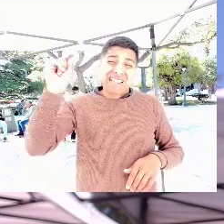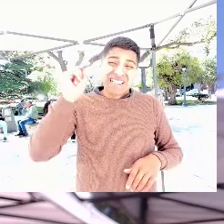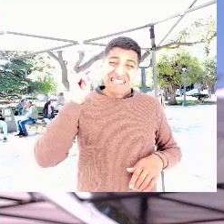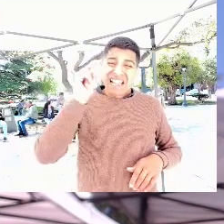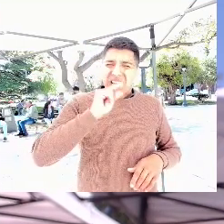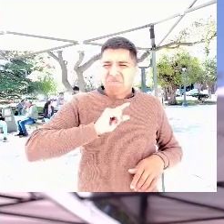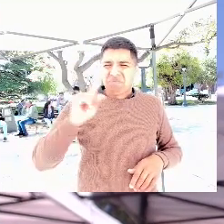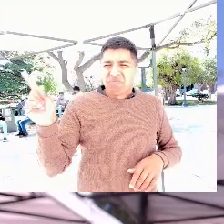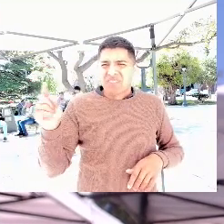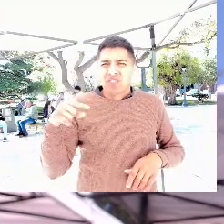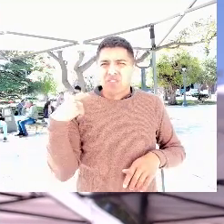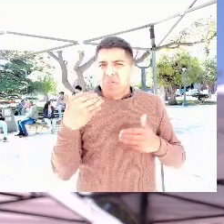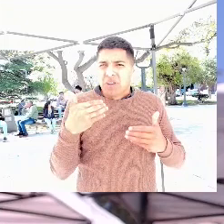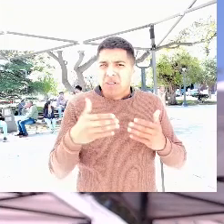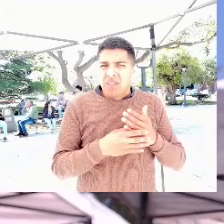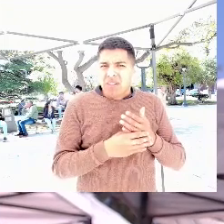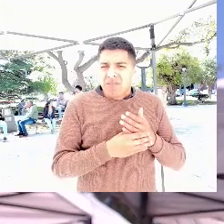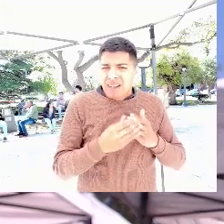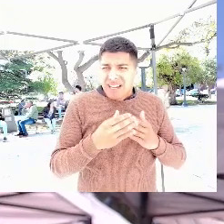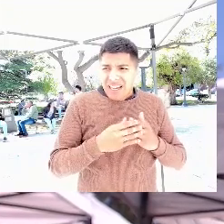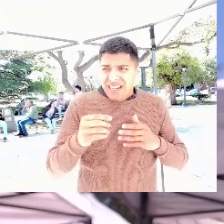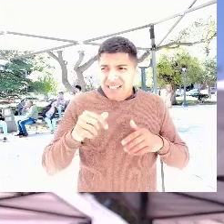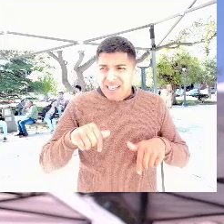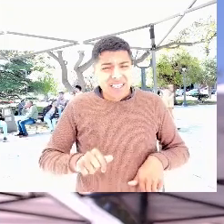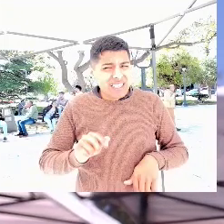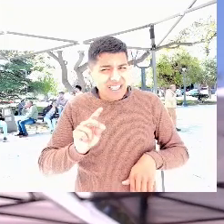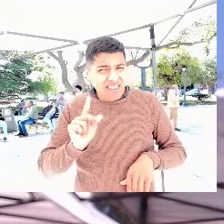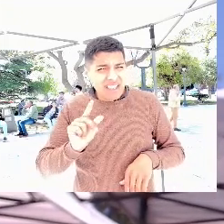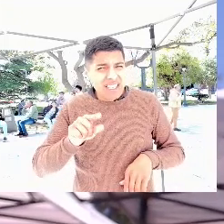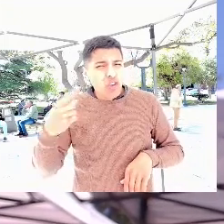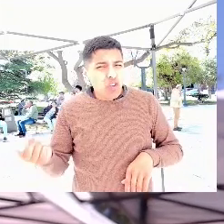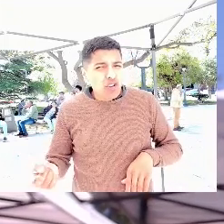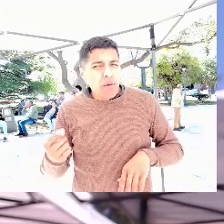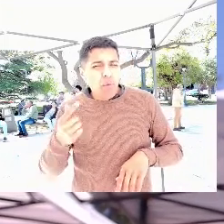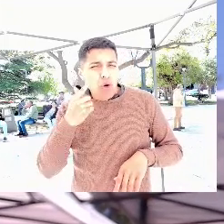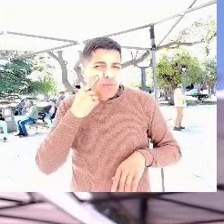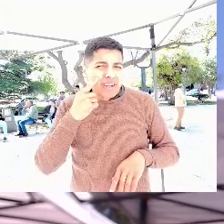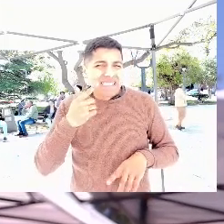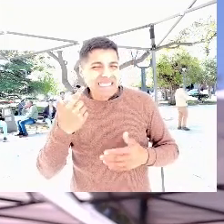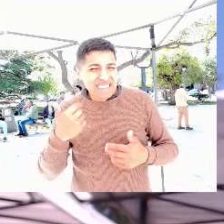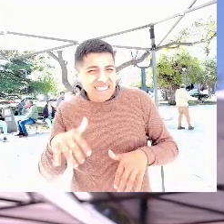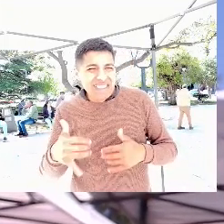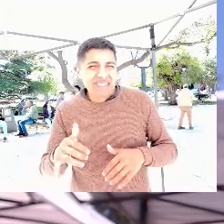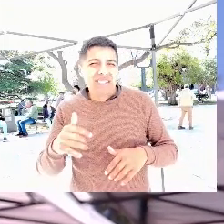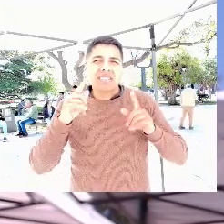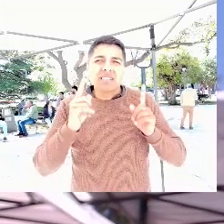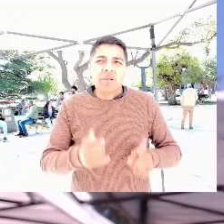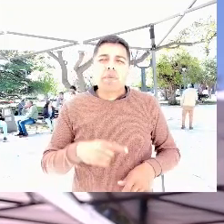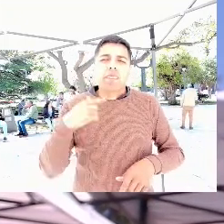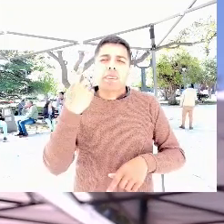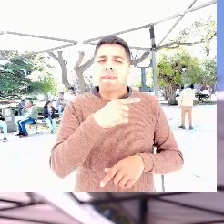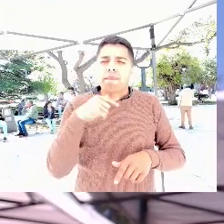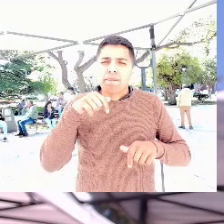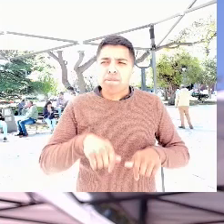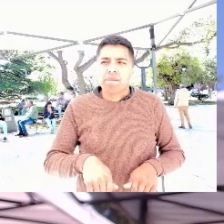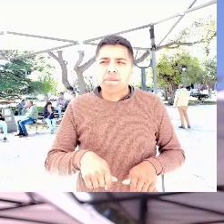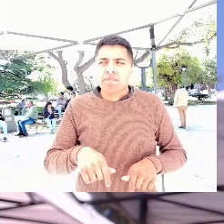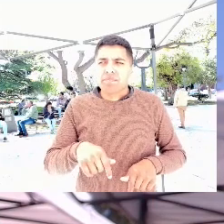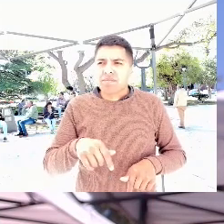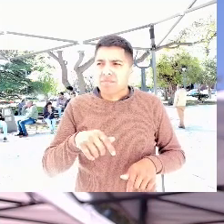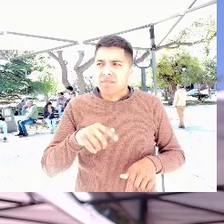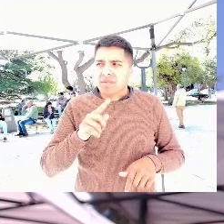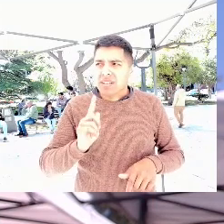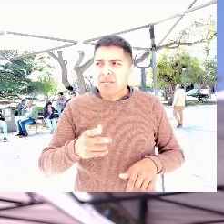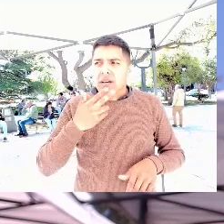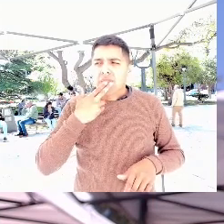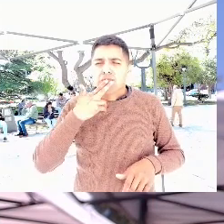Eso no es algo que pasa muy seguido, por lo general. Y que Godoy Cruz además tiene un alto cumplimiento con respecto a lo que es la